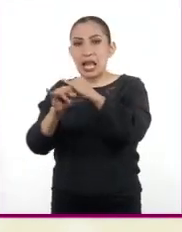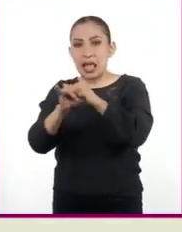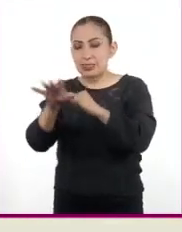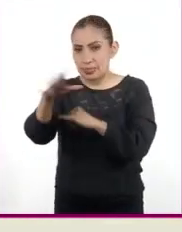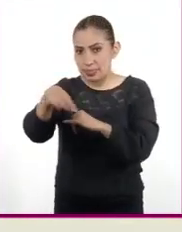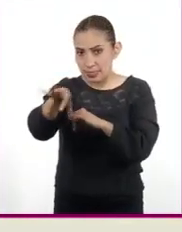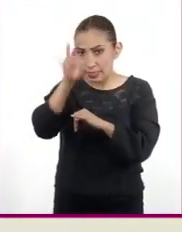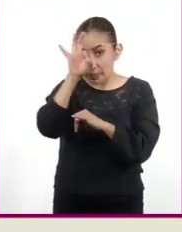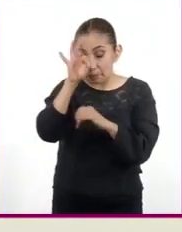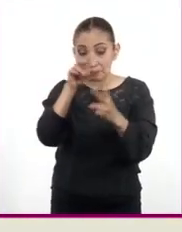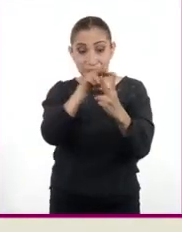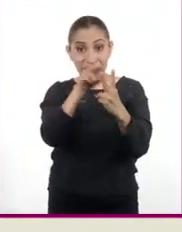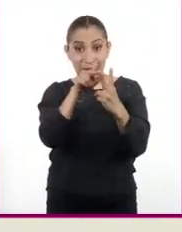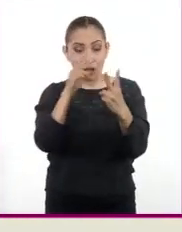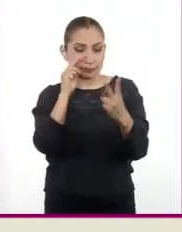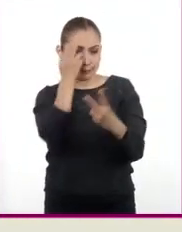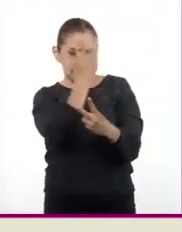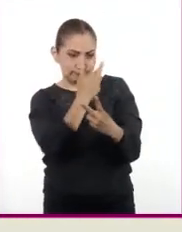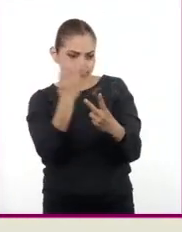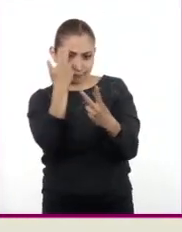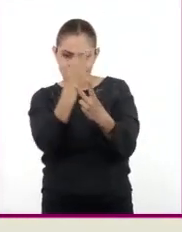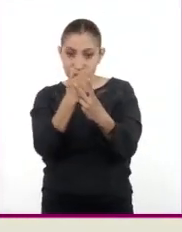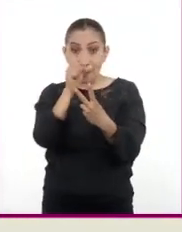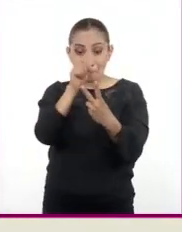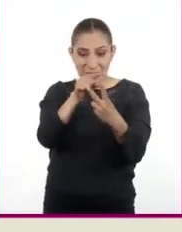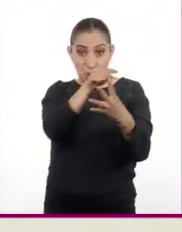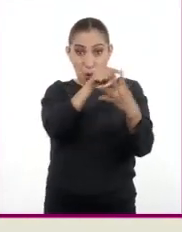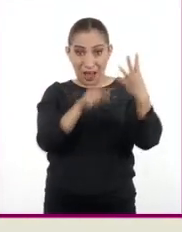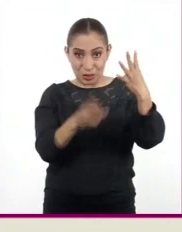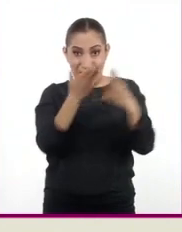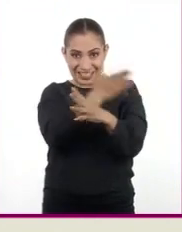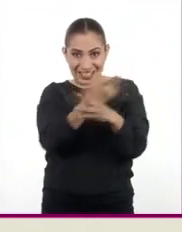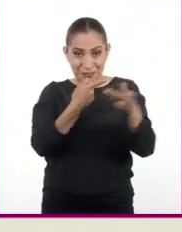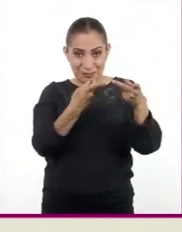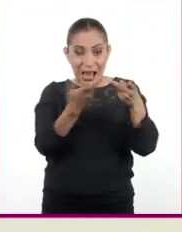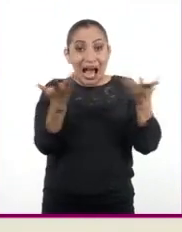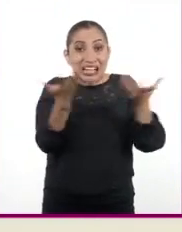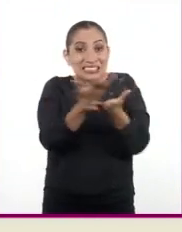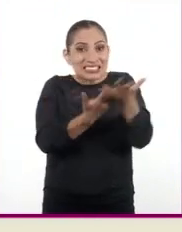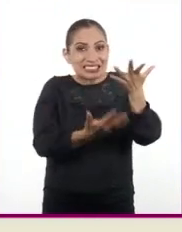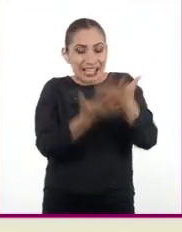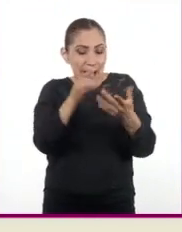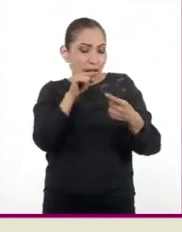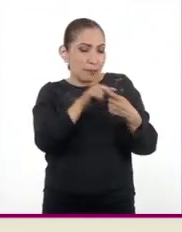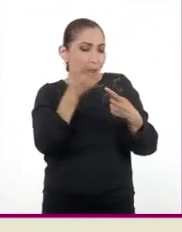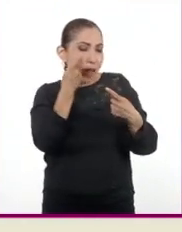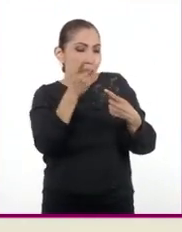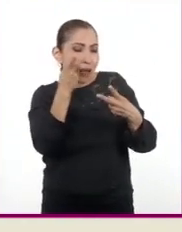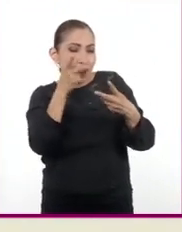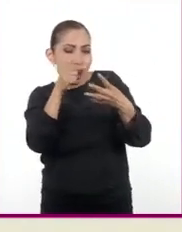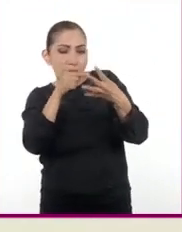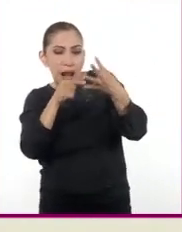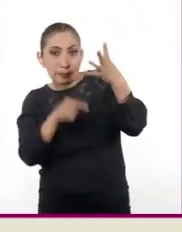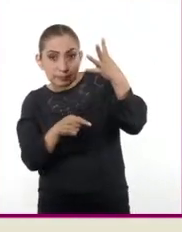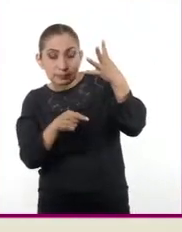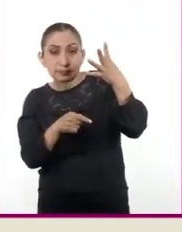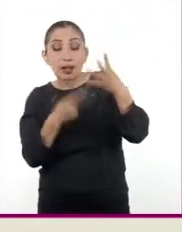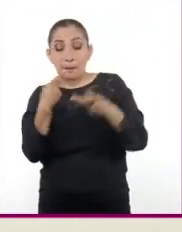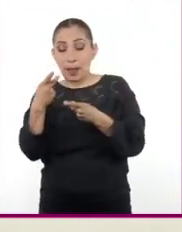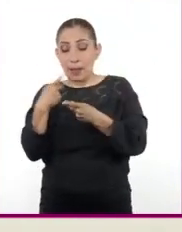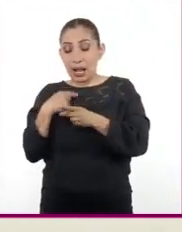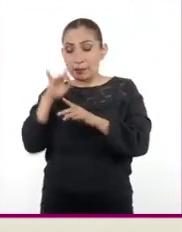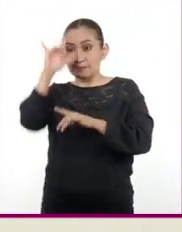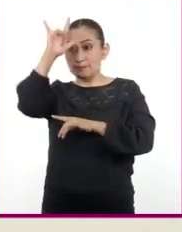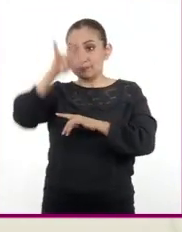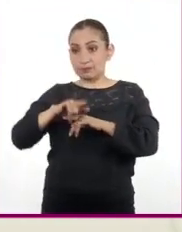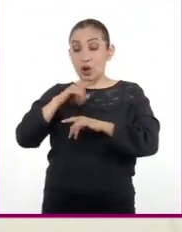social. Revísenlas, llevando a cabo estos 4 puntos e identifiquen argumentos e hipótesis. Elaboren un